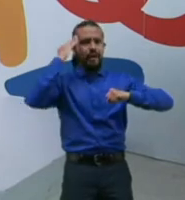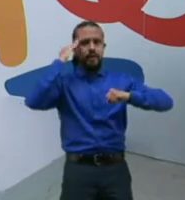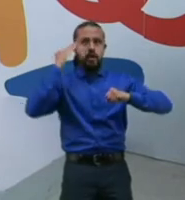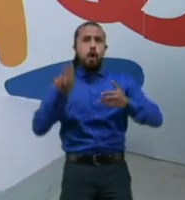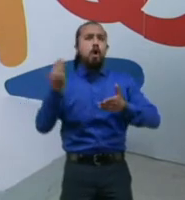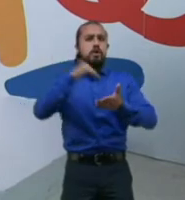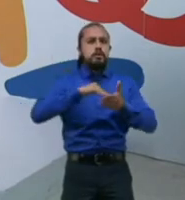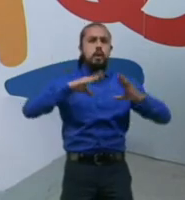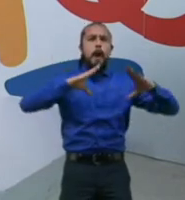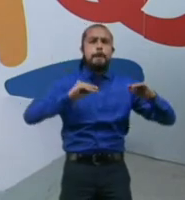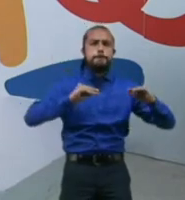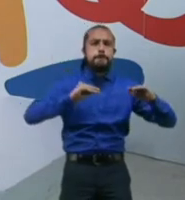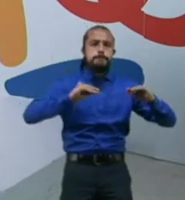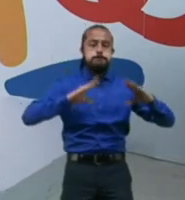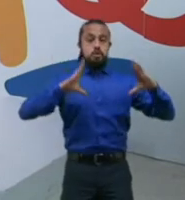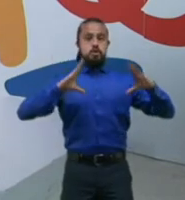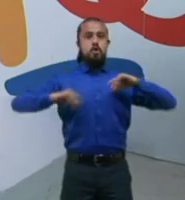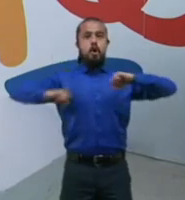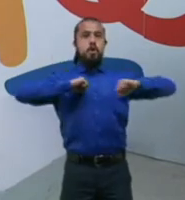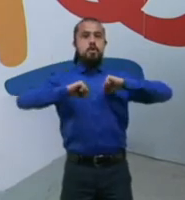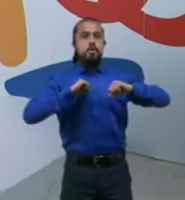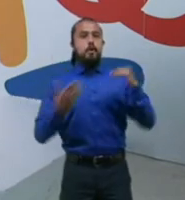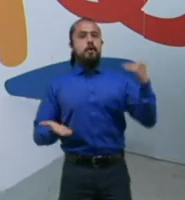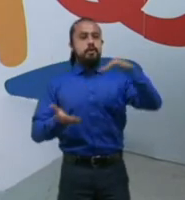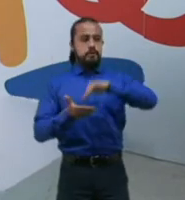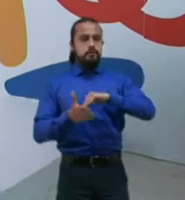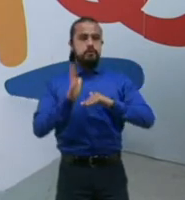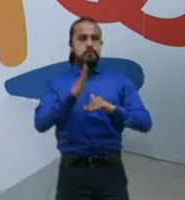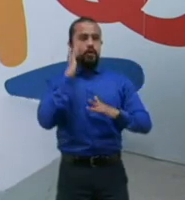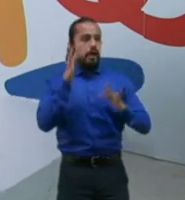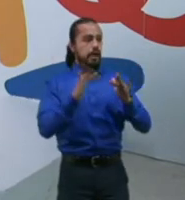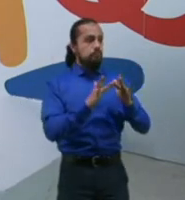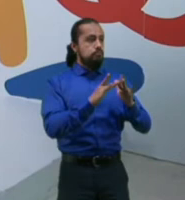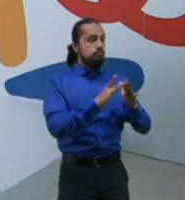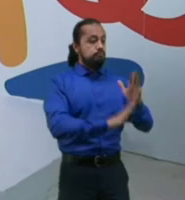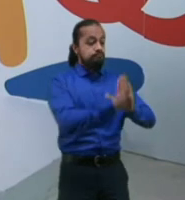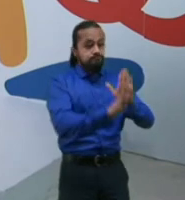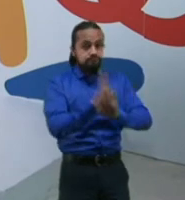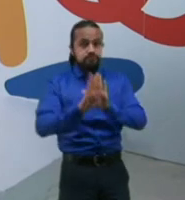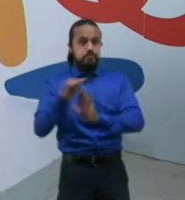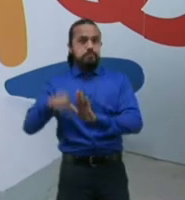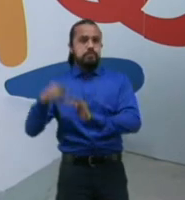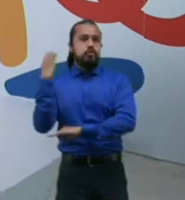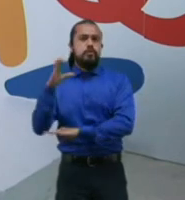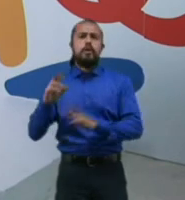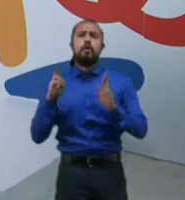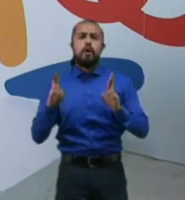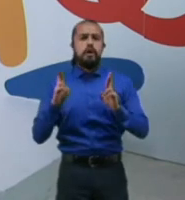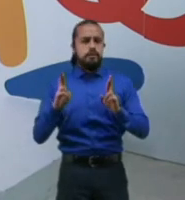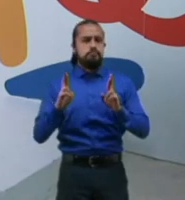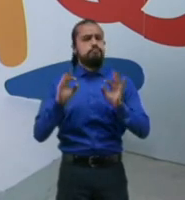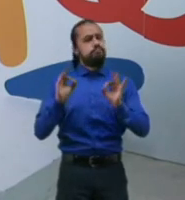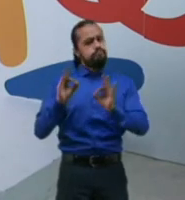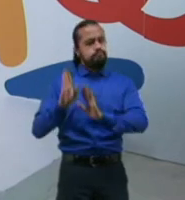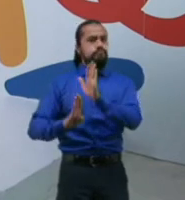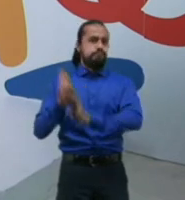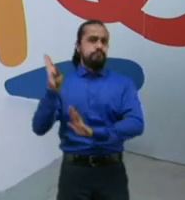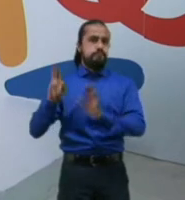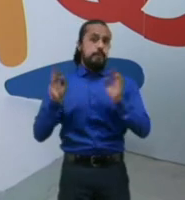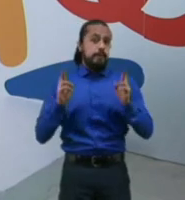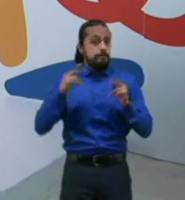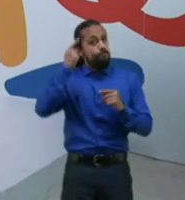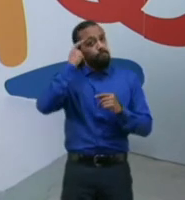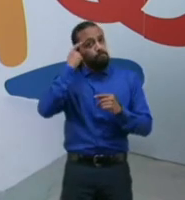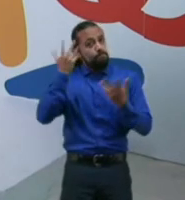queremos precisamente que este ecosistema de emprendimiento en el país sea realmente muy dinámico y muy vibrante y con este